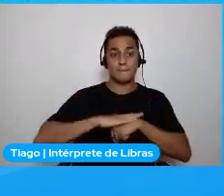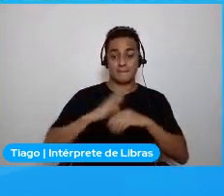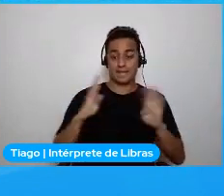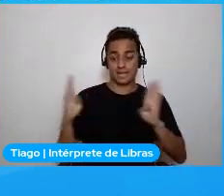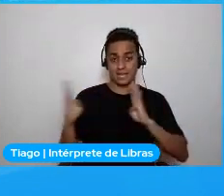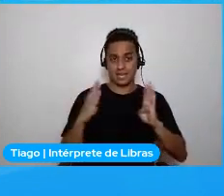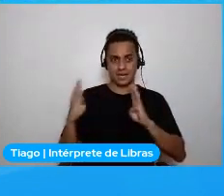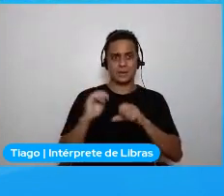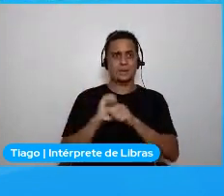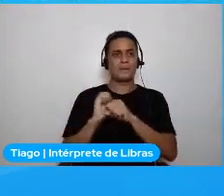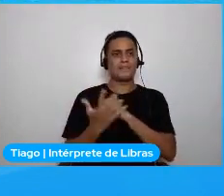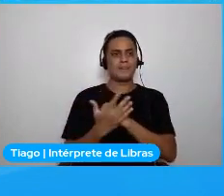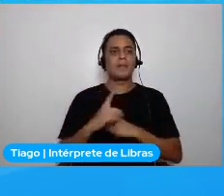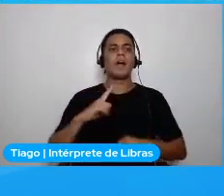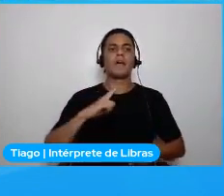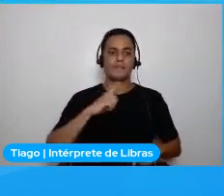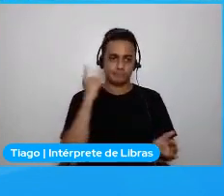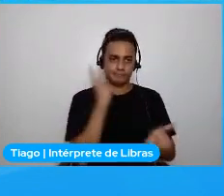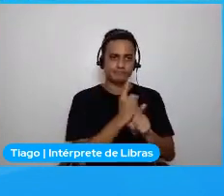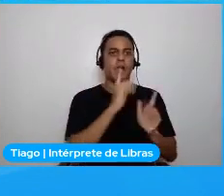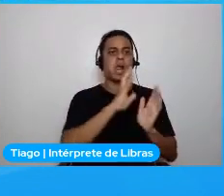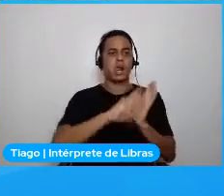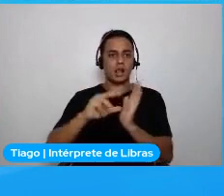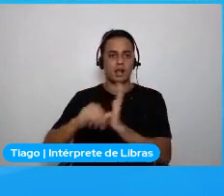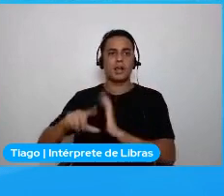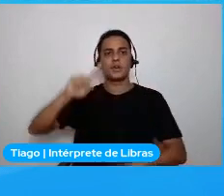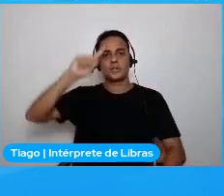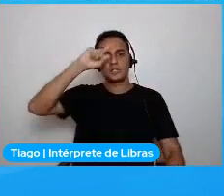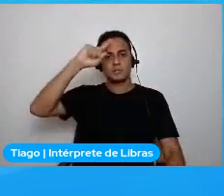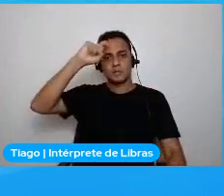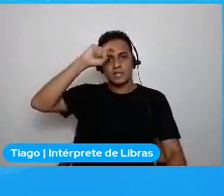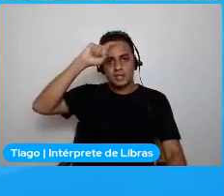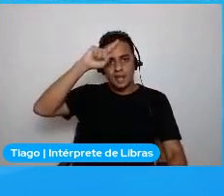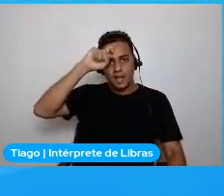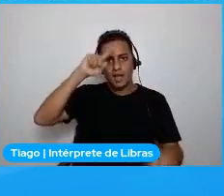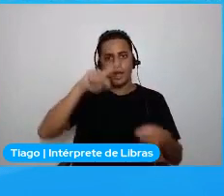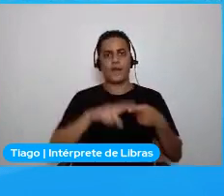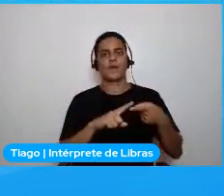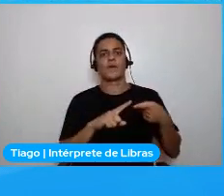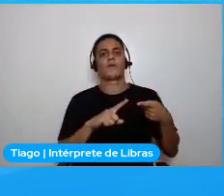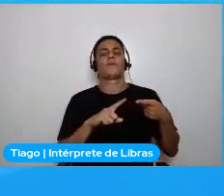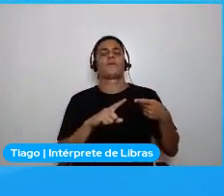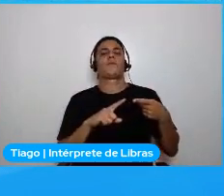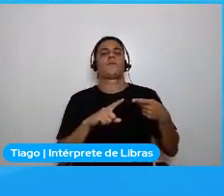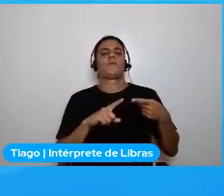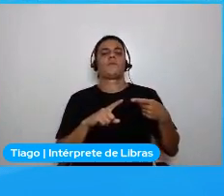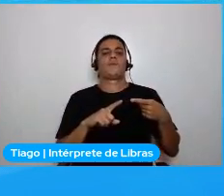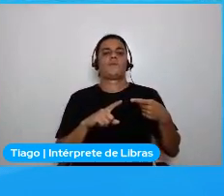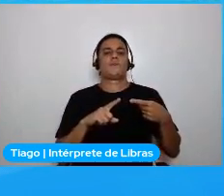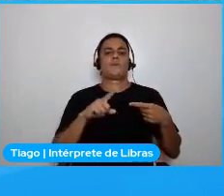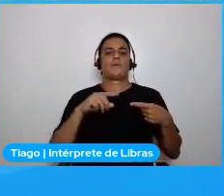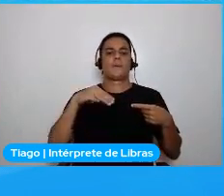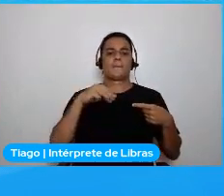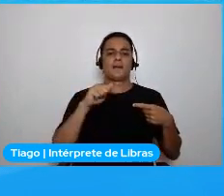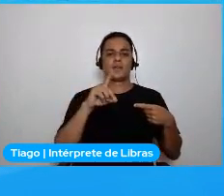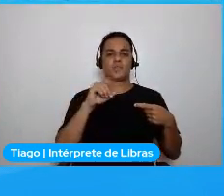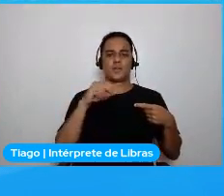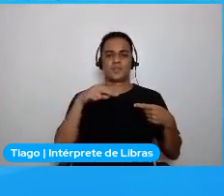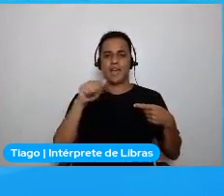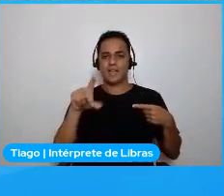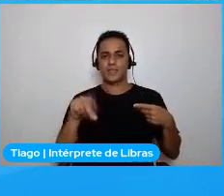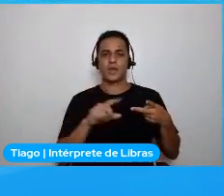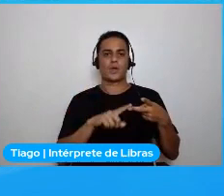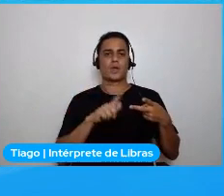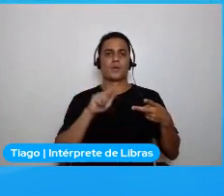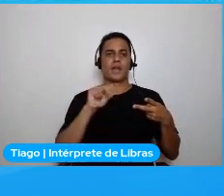estallaron casos de corrupción en el Hospital General Guasmo Sur y en el Hospital de Especialidades Teodoro Maldonado, que da la casualidad que